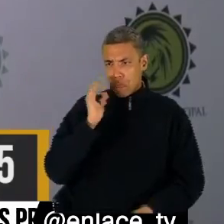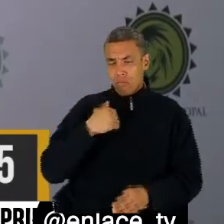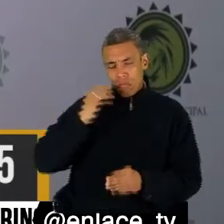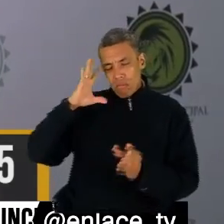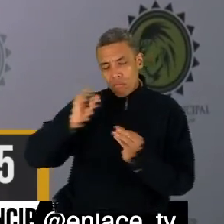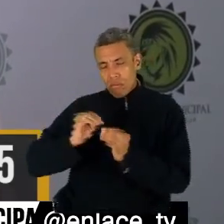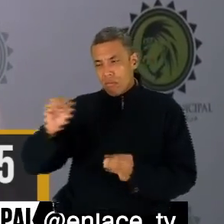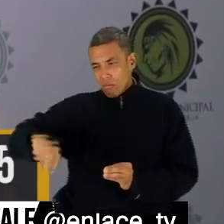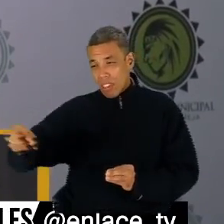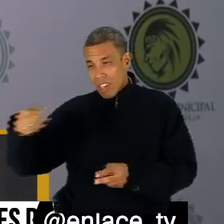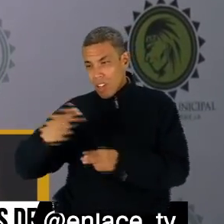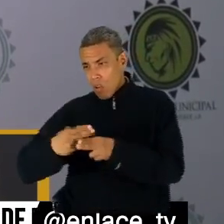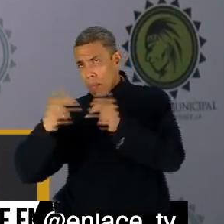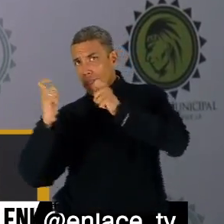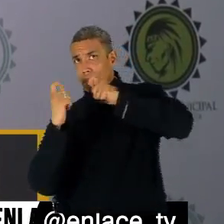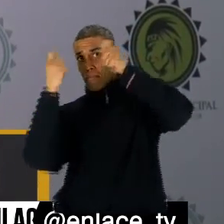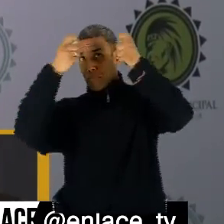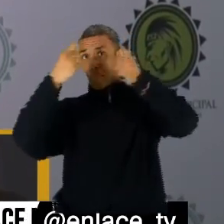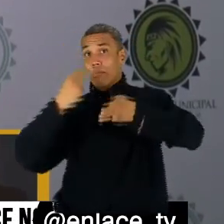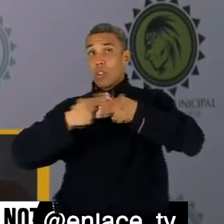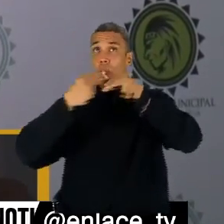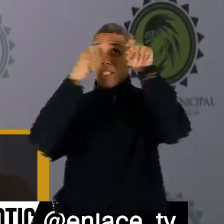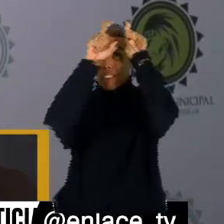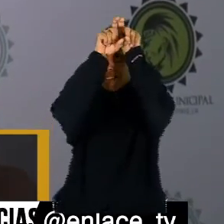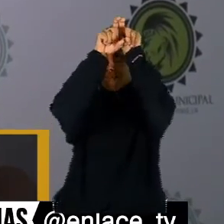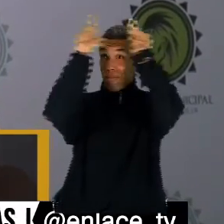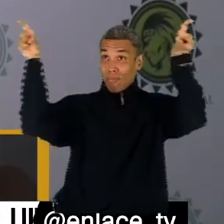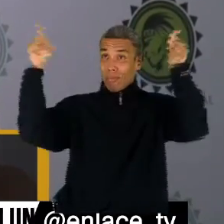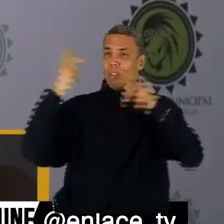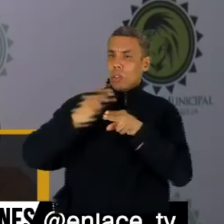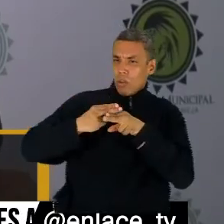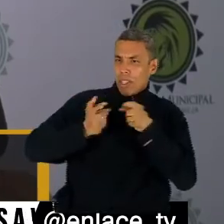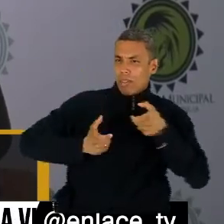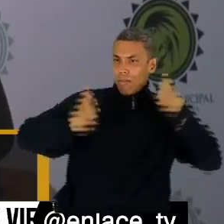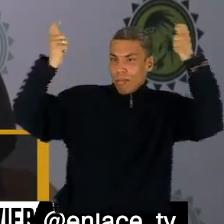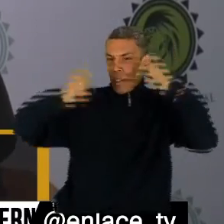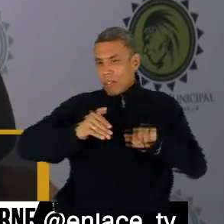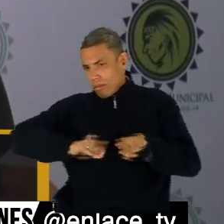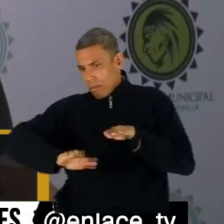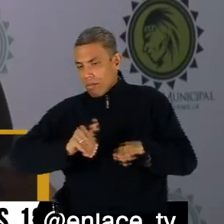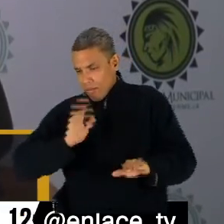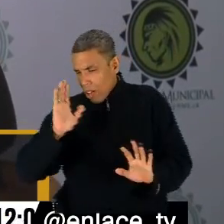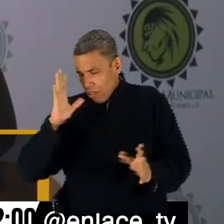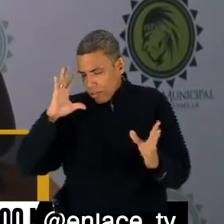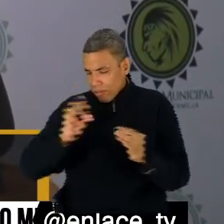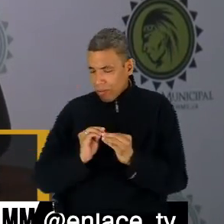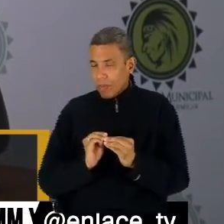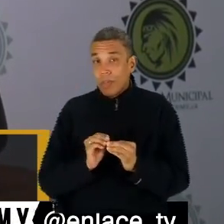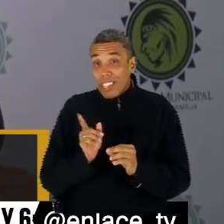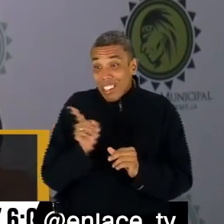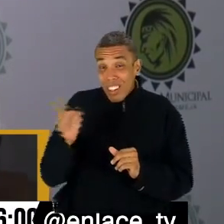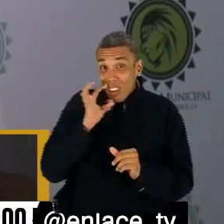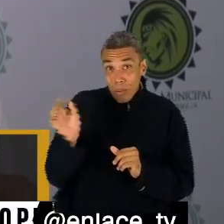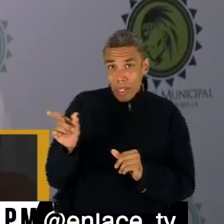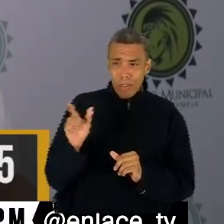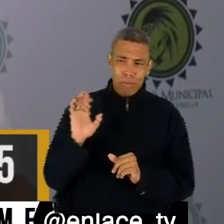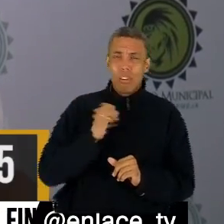muy contento, muy complacido. Raúl Meneses le dejó un gran legado a Barranca Bermeja, no solo en el tema del